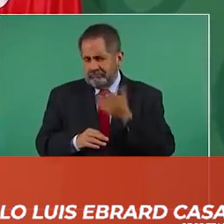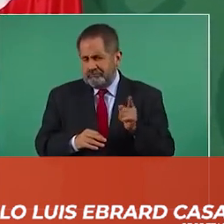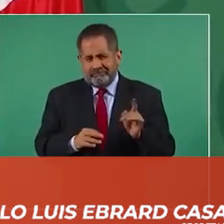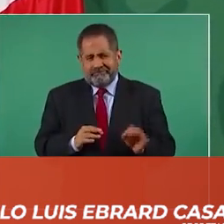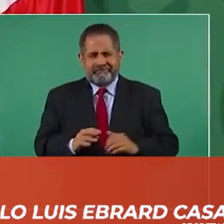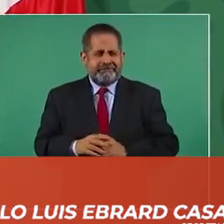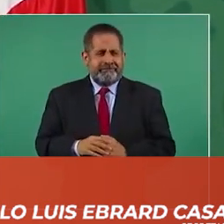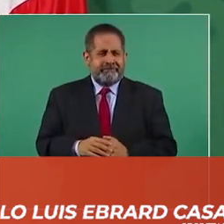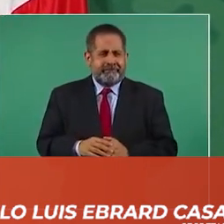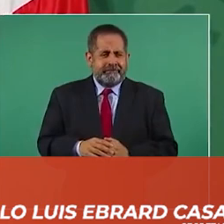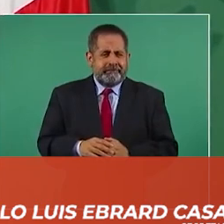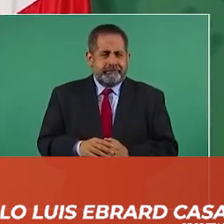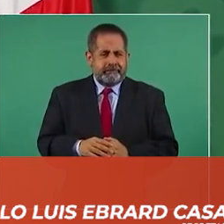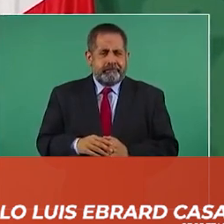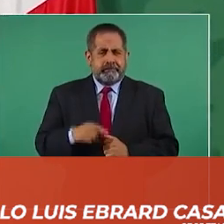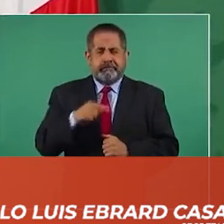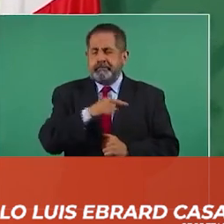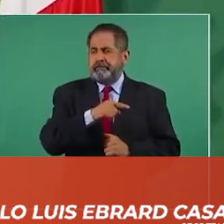no